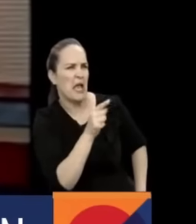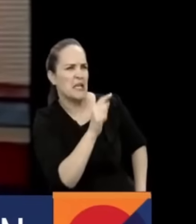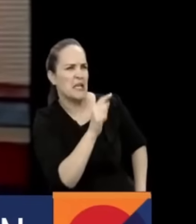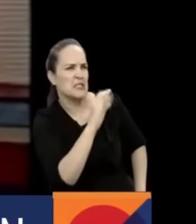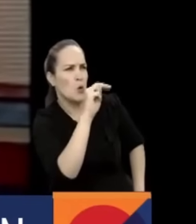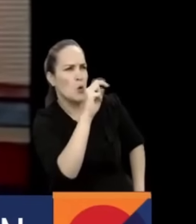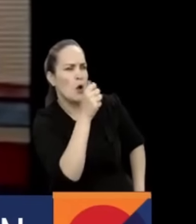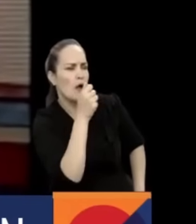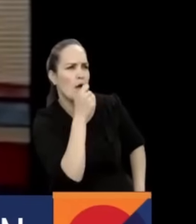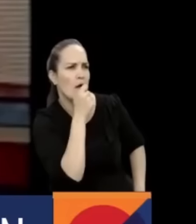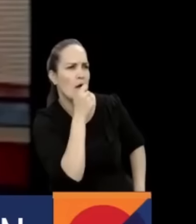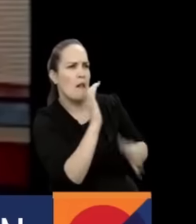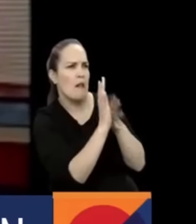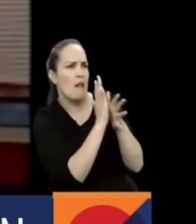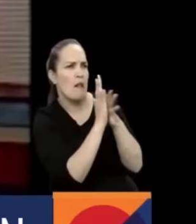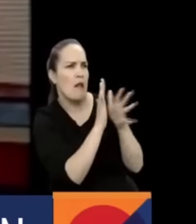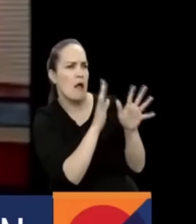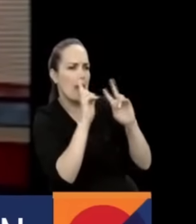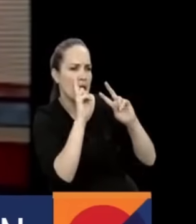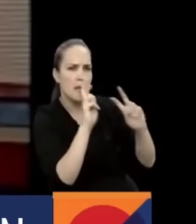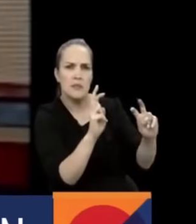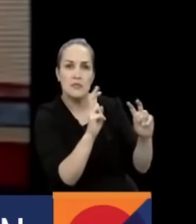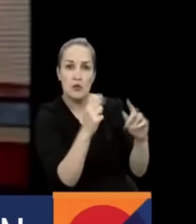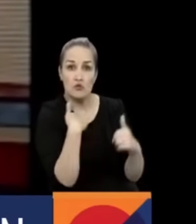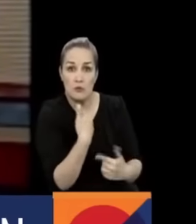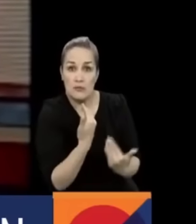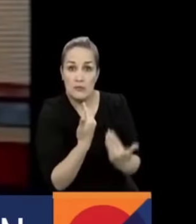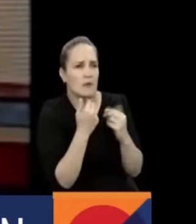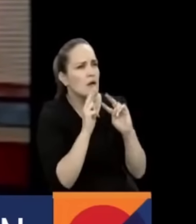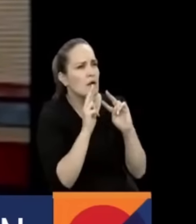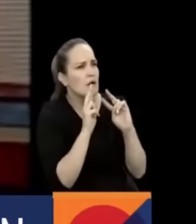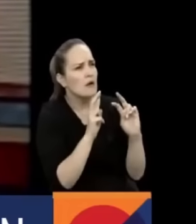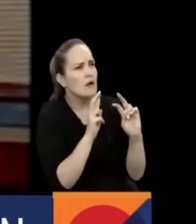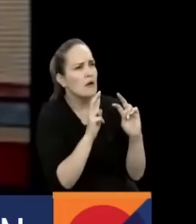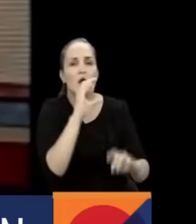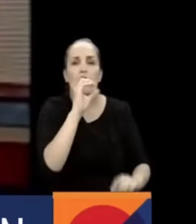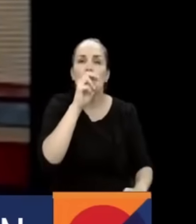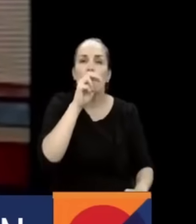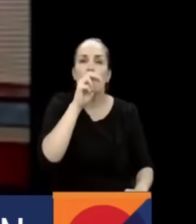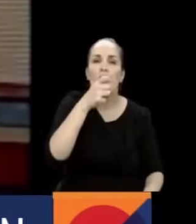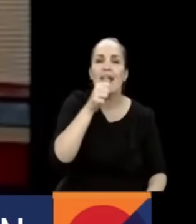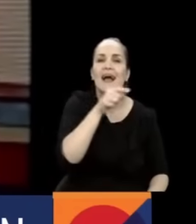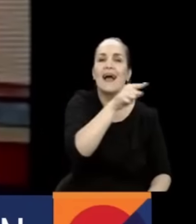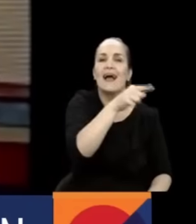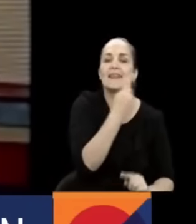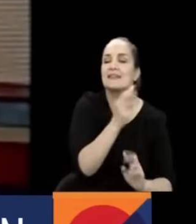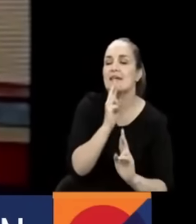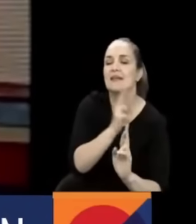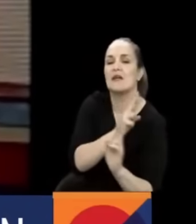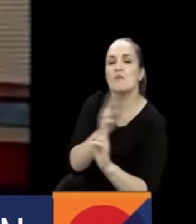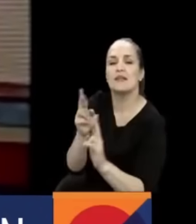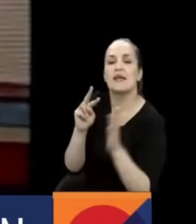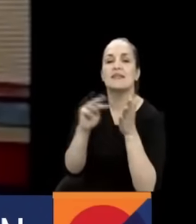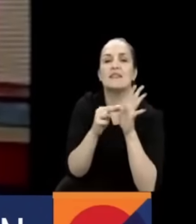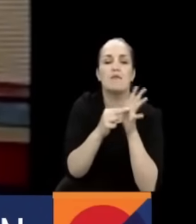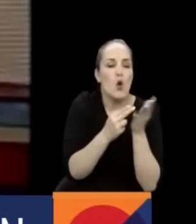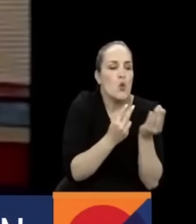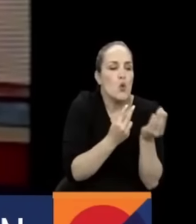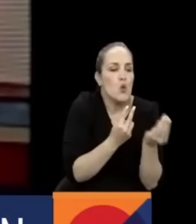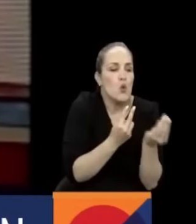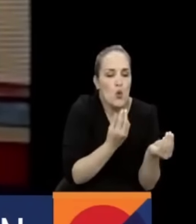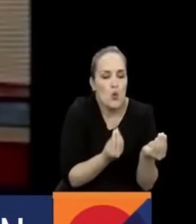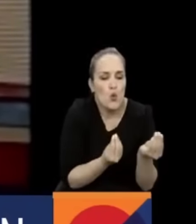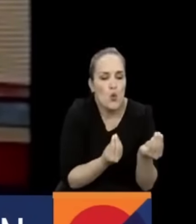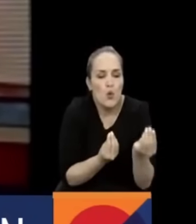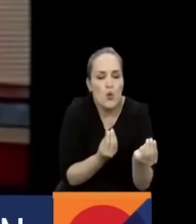el folclore me ha traído mucho la investigación. Y entonces la conga me dijeron que habían sido grupitos pequeños, es